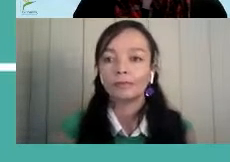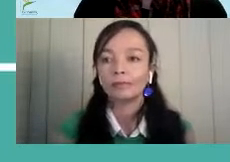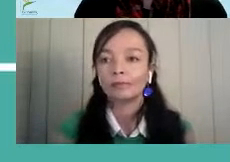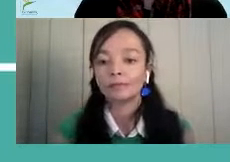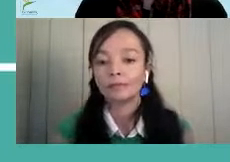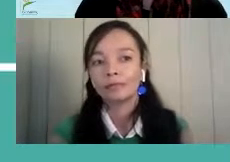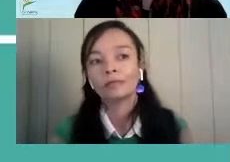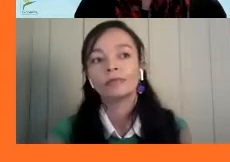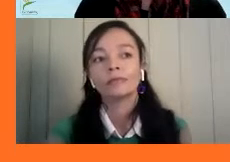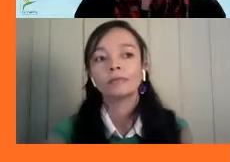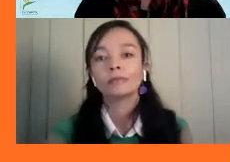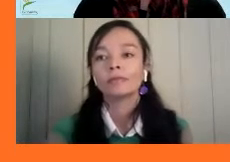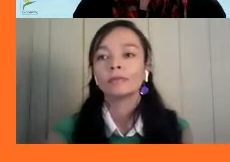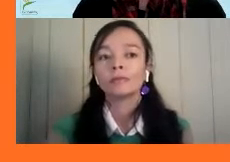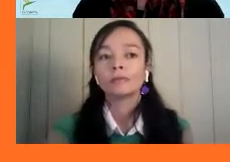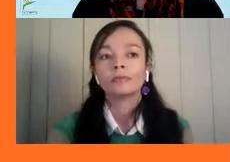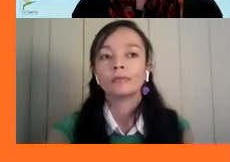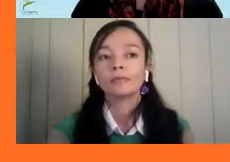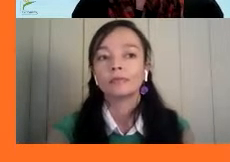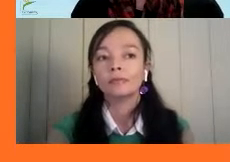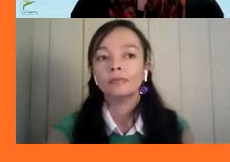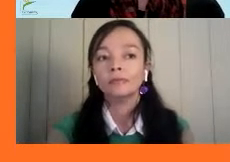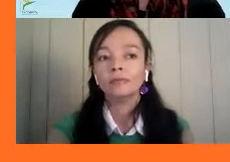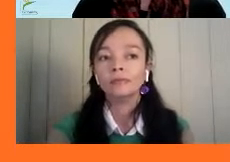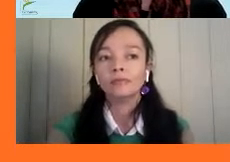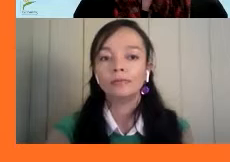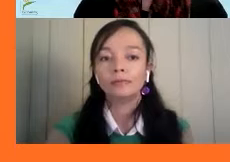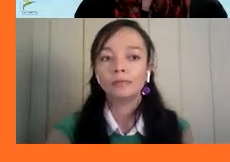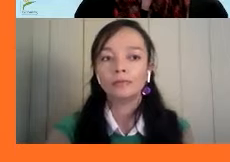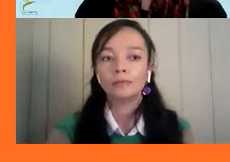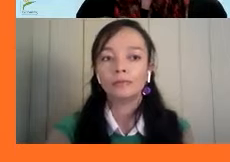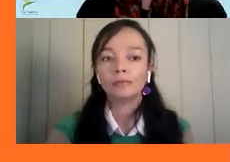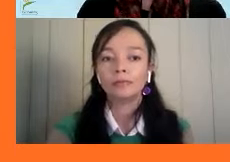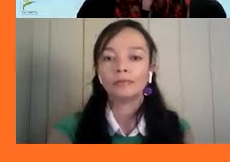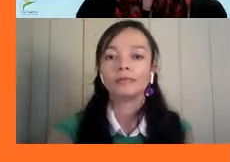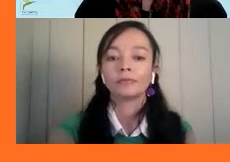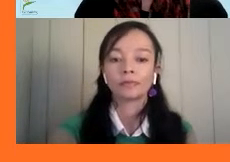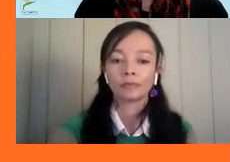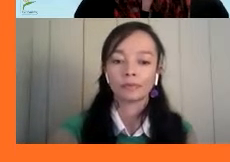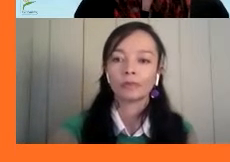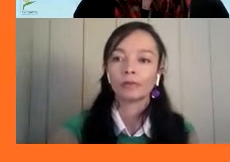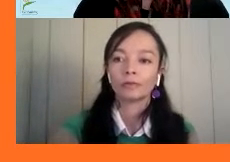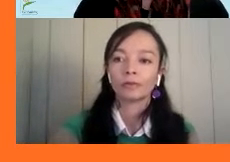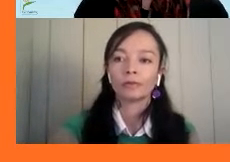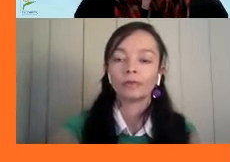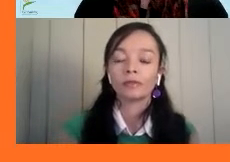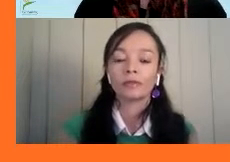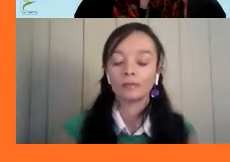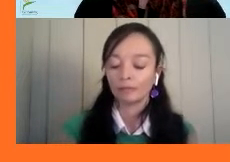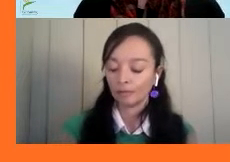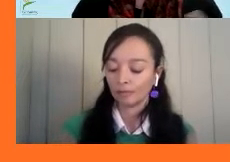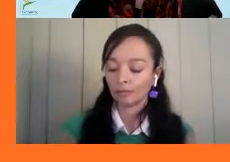voy a enseñar. Vamos a tomar un minuto a pensar como estamos esperando los demás y